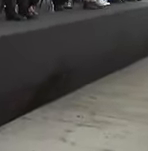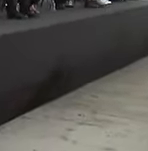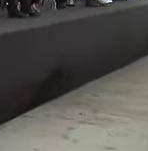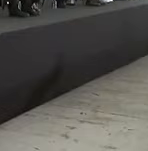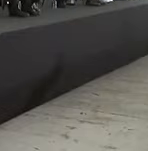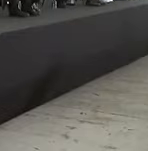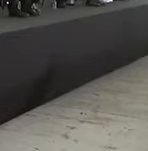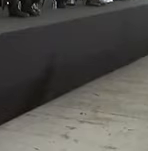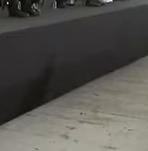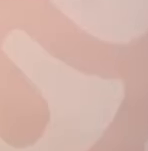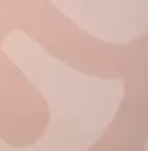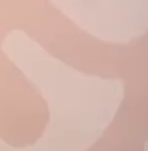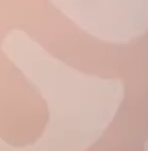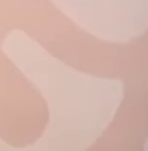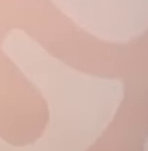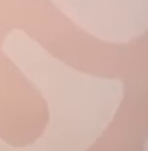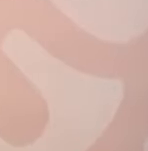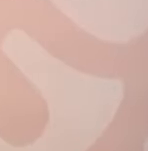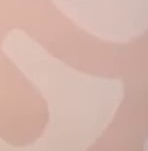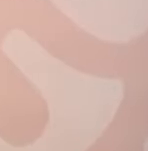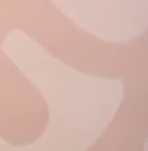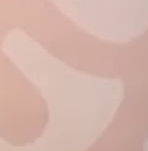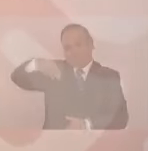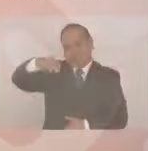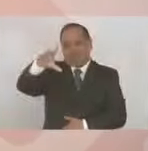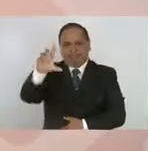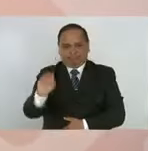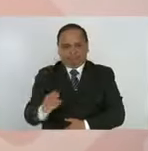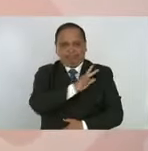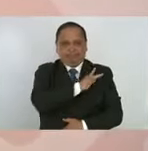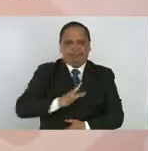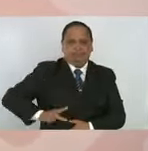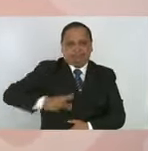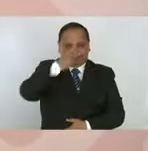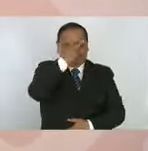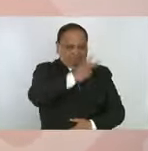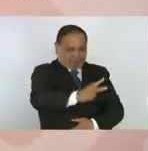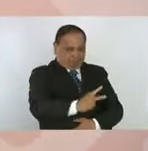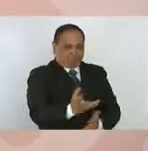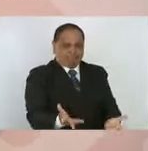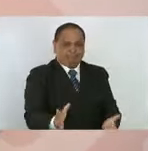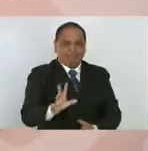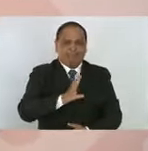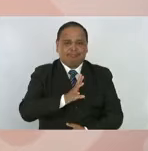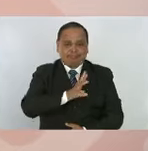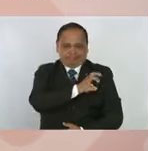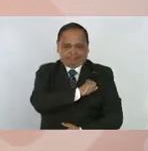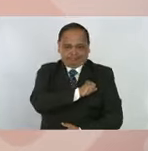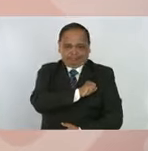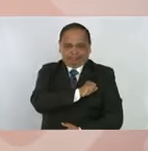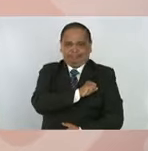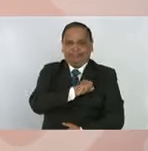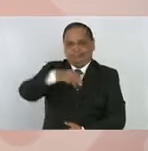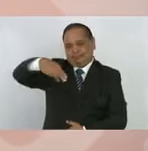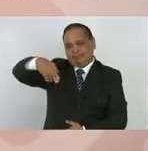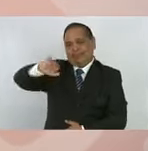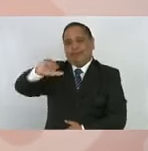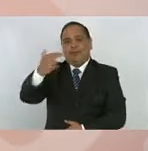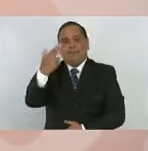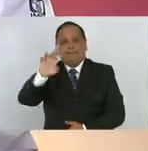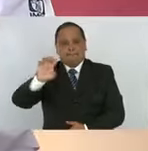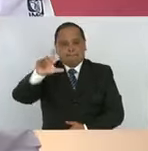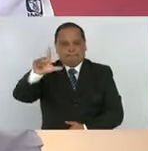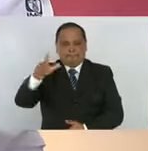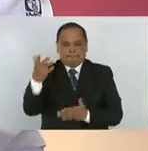Licenciado Andrés Manuel López Obrador, presidente constitucional de los Estados Unidos Mexicanos. Querido presidente Miguel Díaz-Canel Bermúdez, maestra